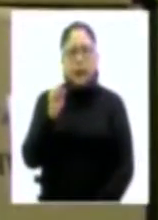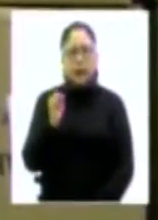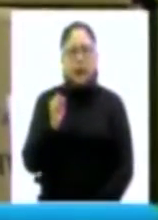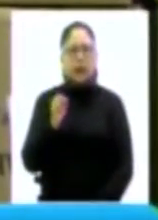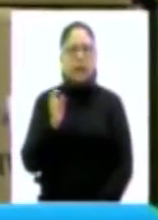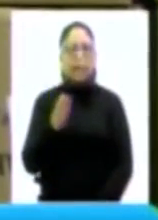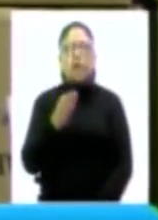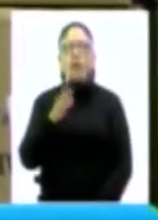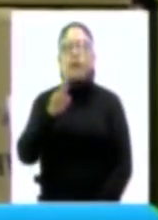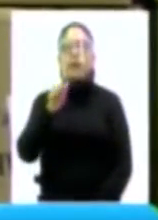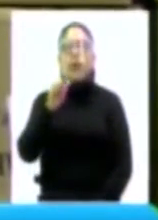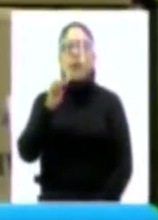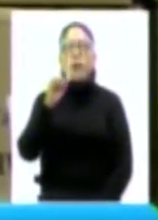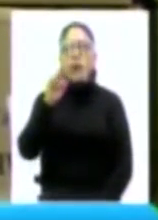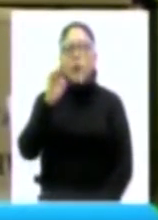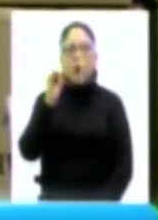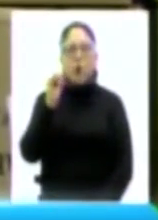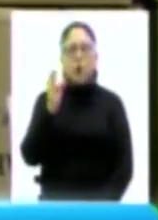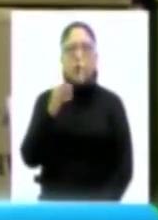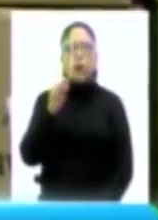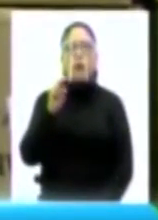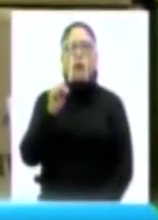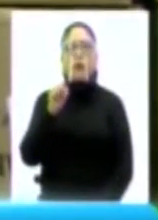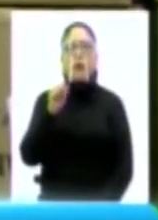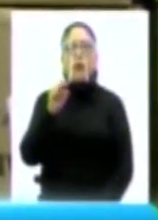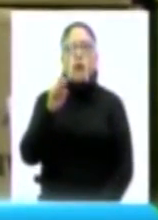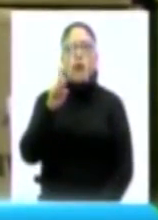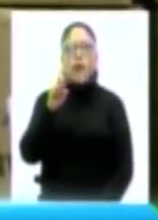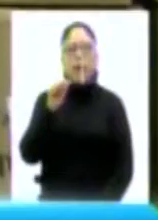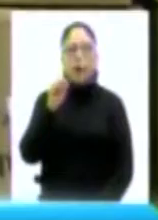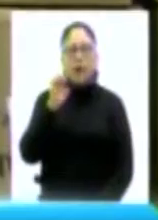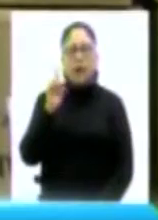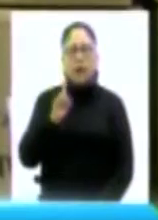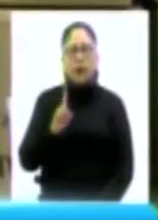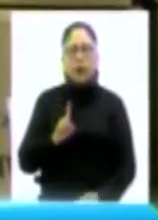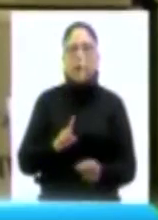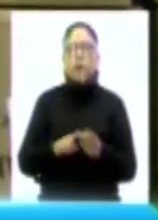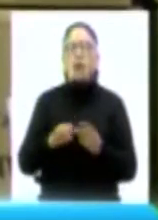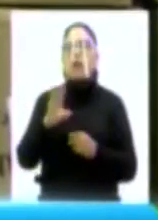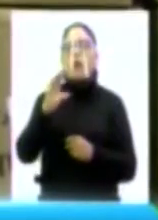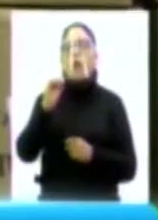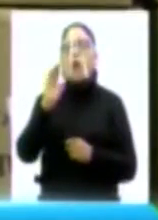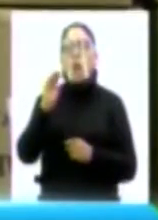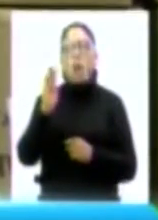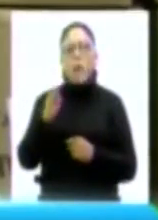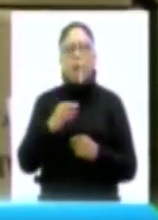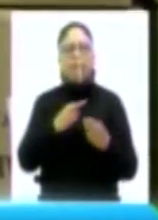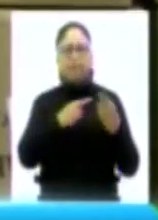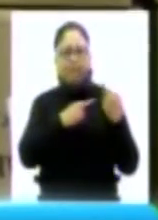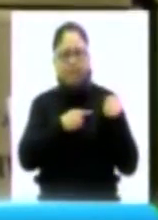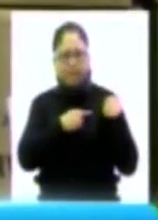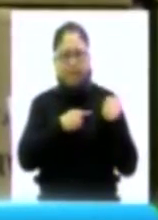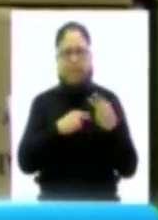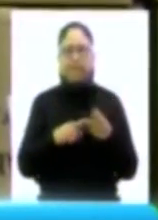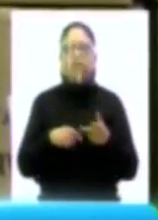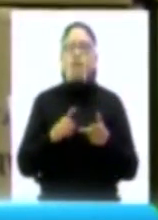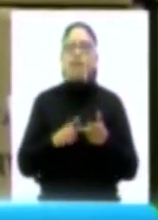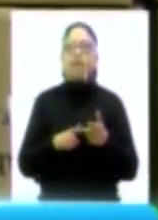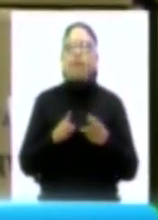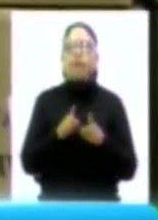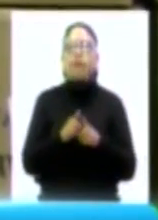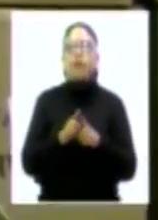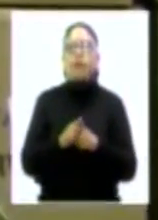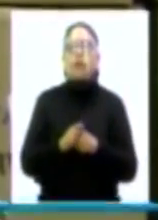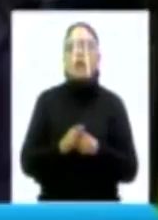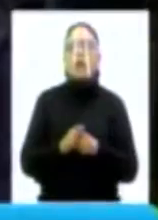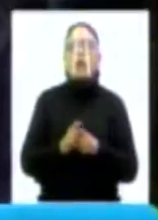Narváez, a don Juan Carlos Guarachi, secretario ejecutivo de la Central Obrera, la compañera